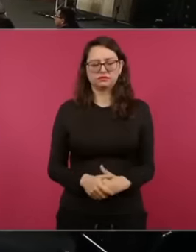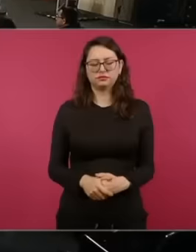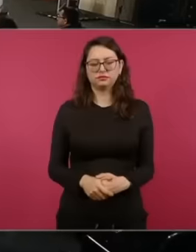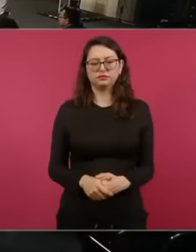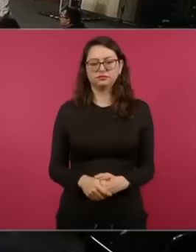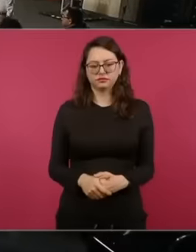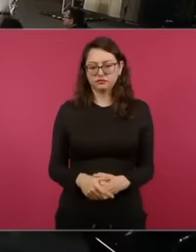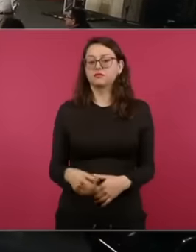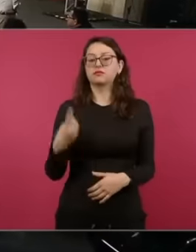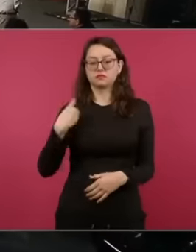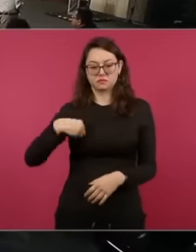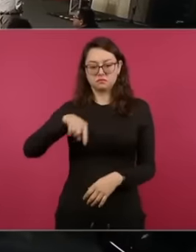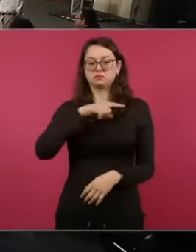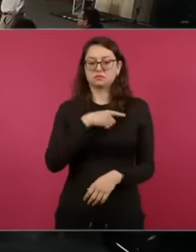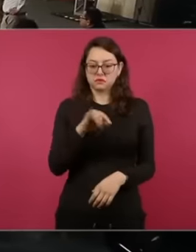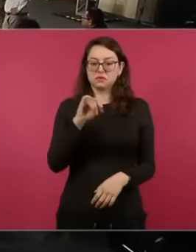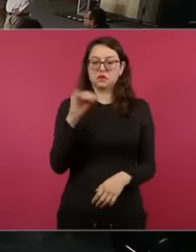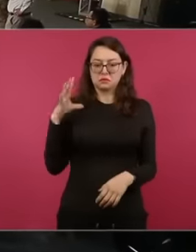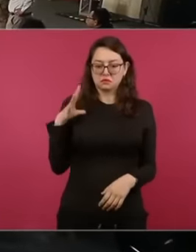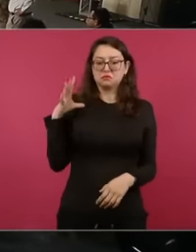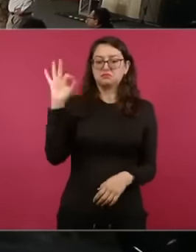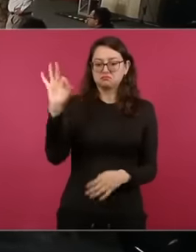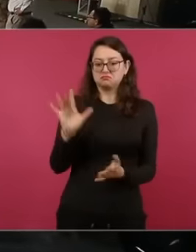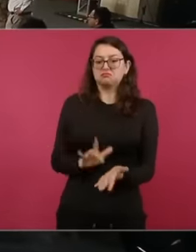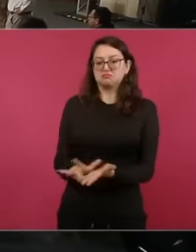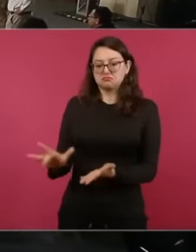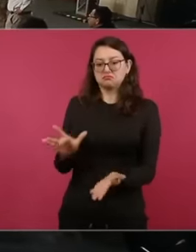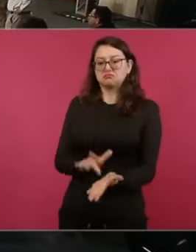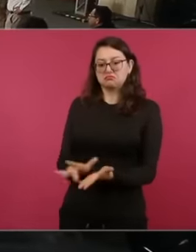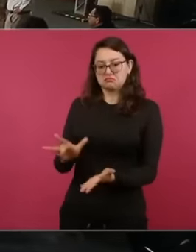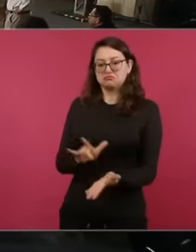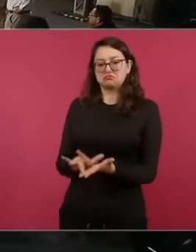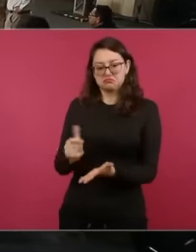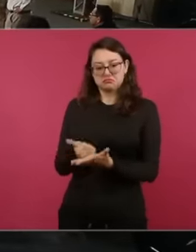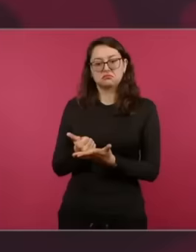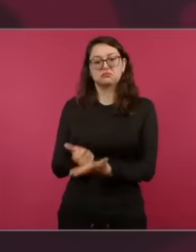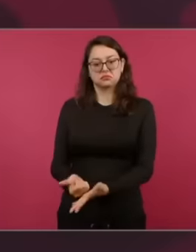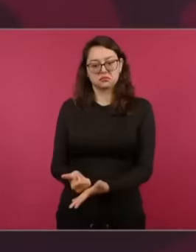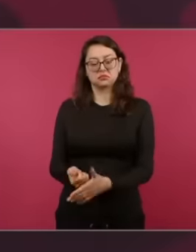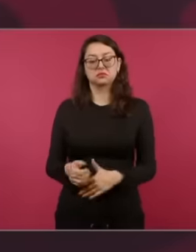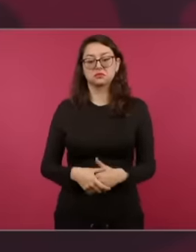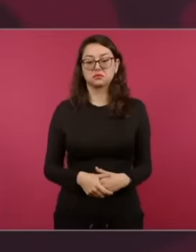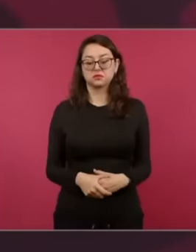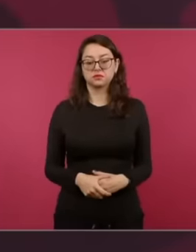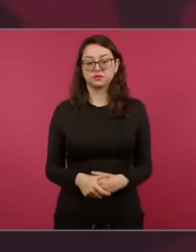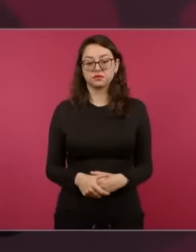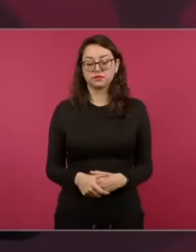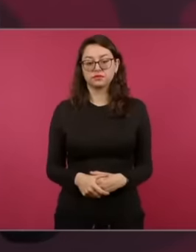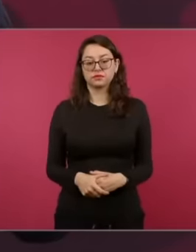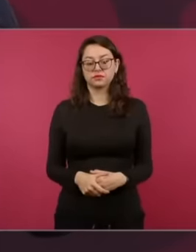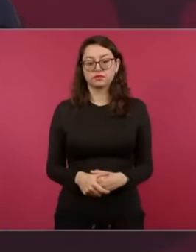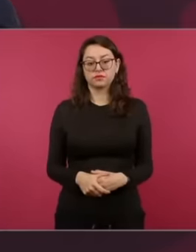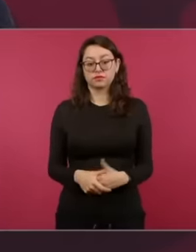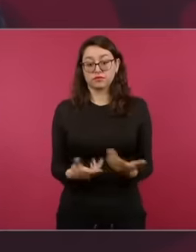nosotros estamos dispuestos a apoyar en esto, porque nos